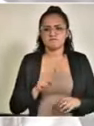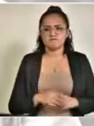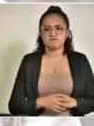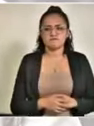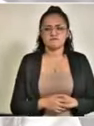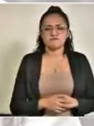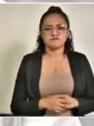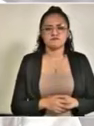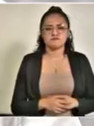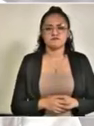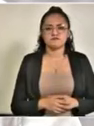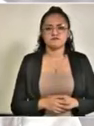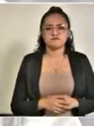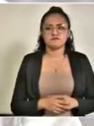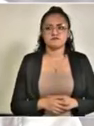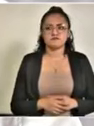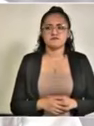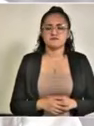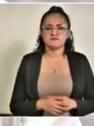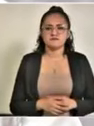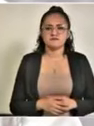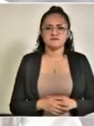que de manera impune